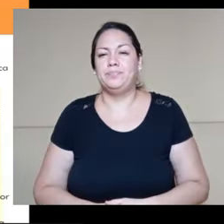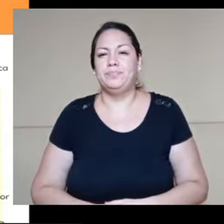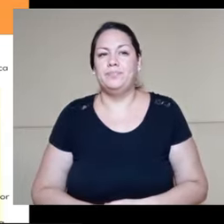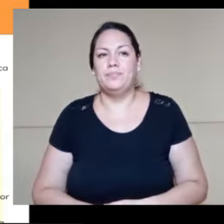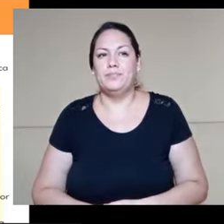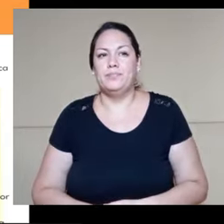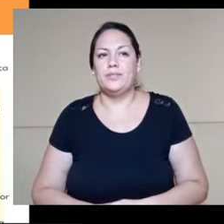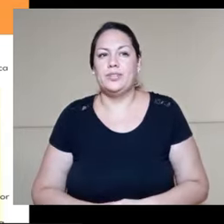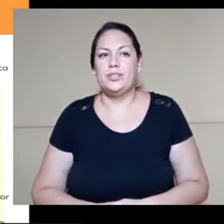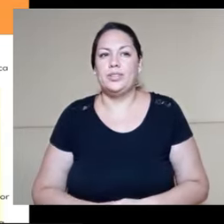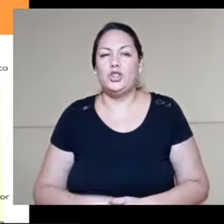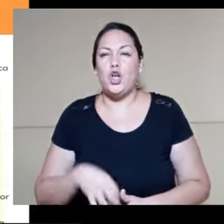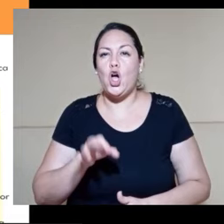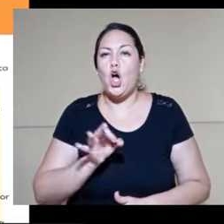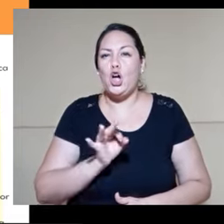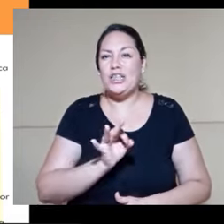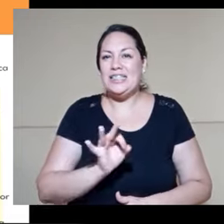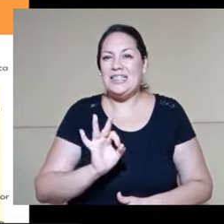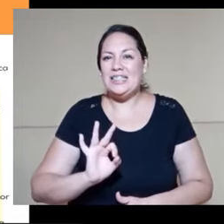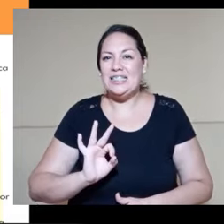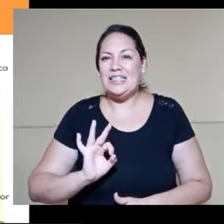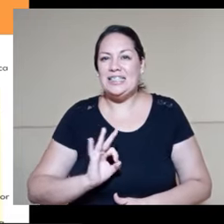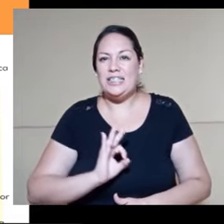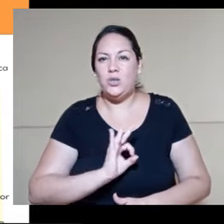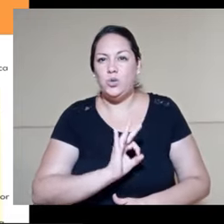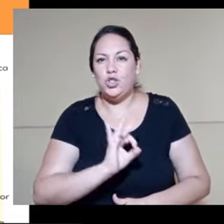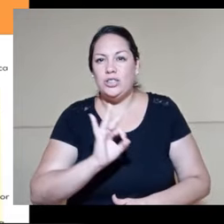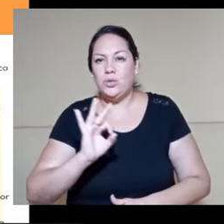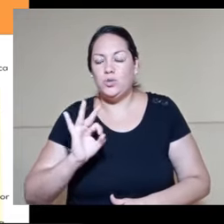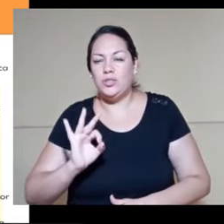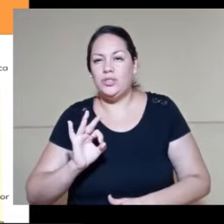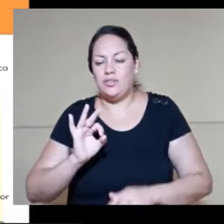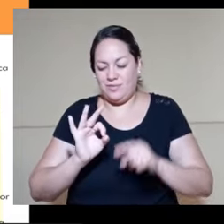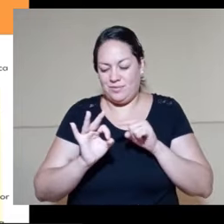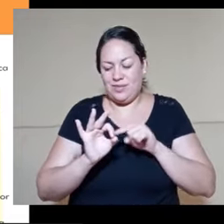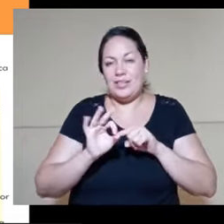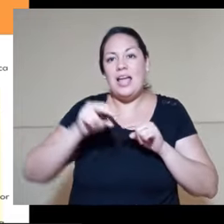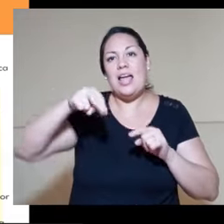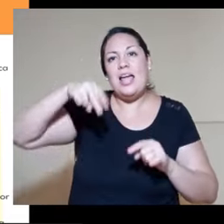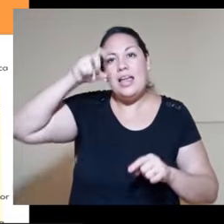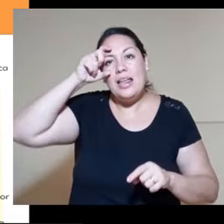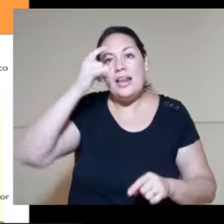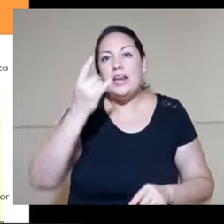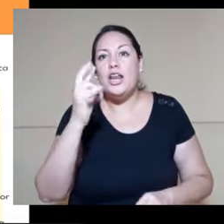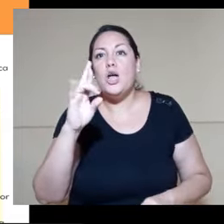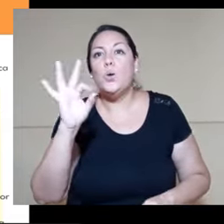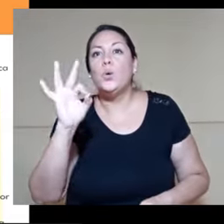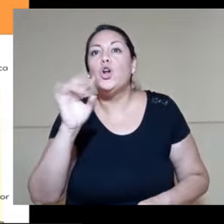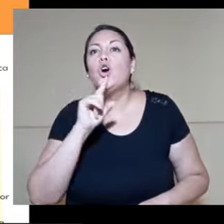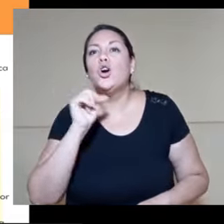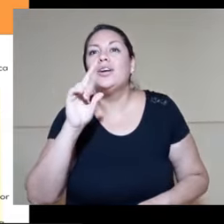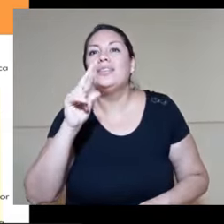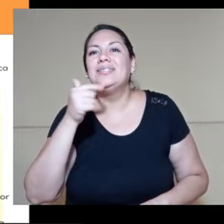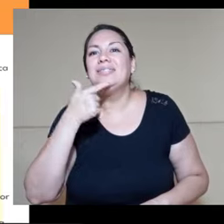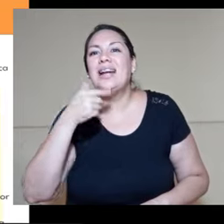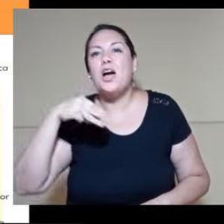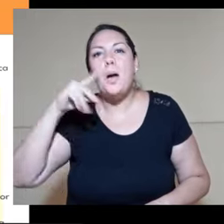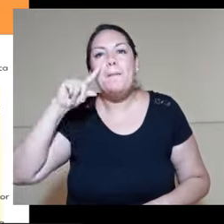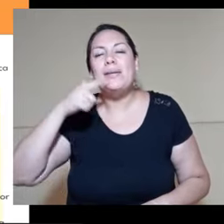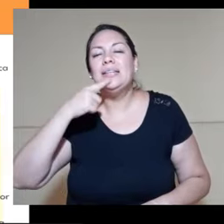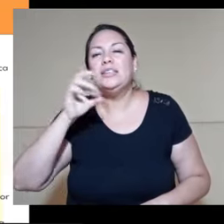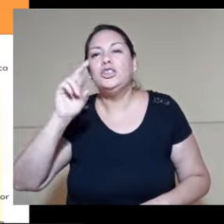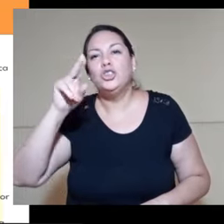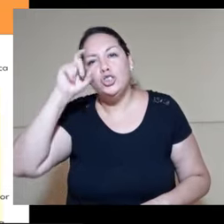se liberan estas cositas que ustedes ven redonditas que son los neurotransmisores. Los neurotransmisores